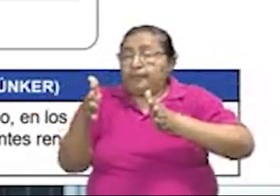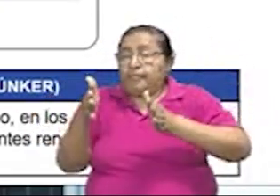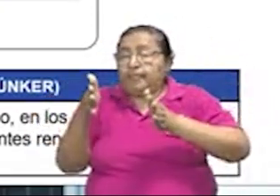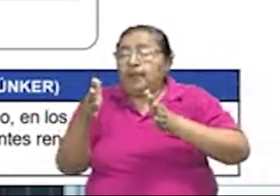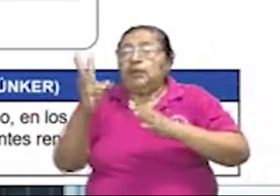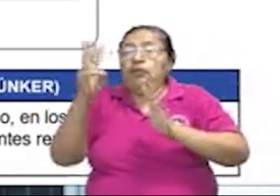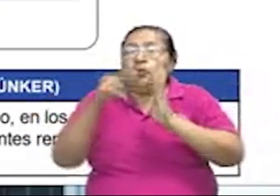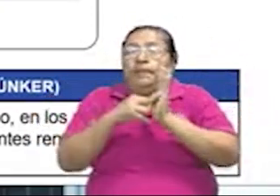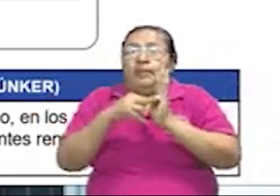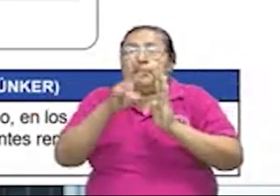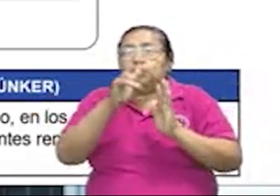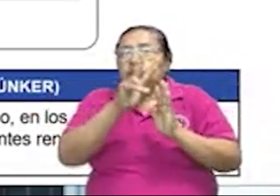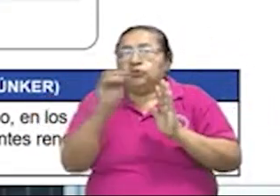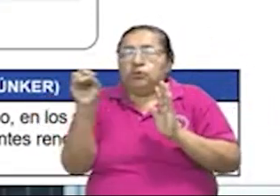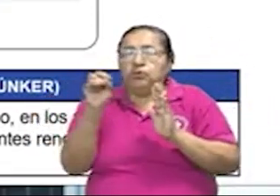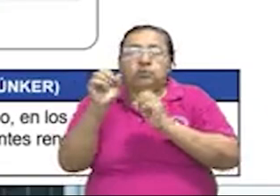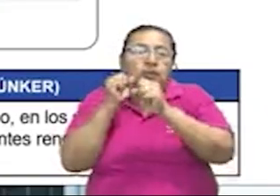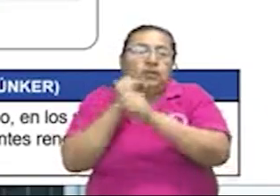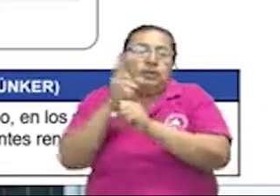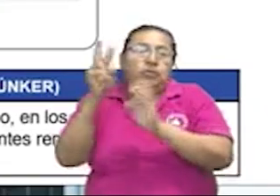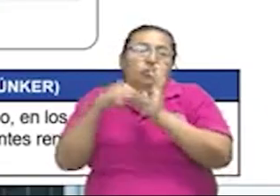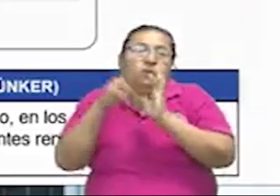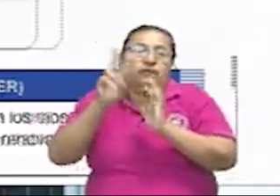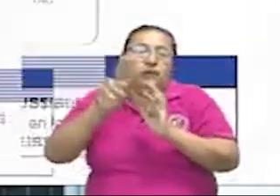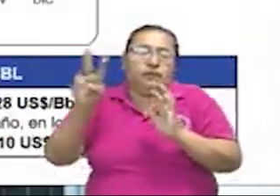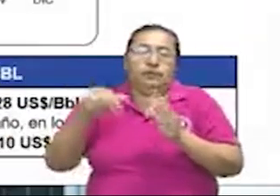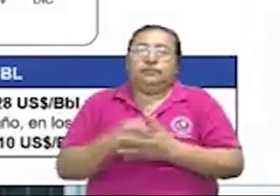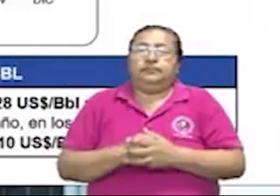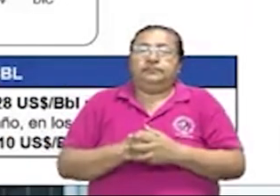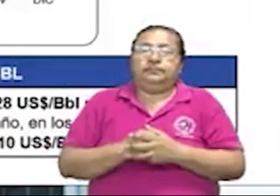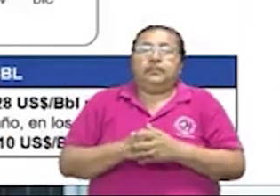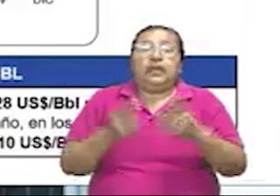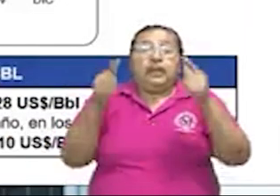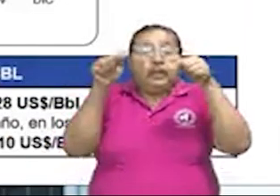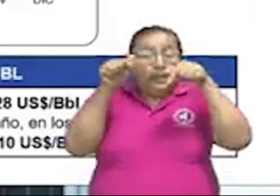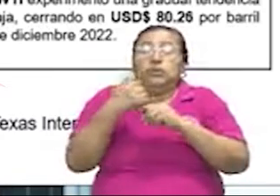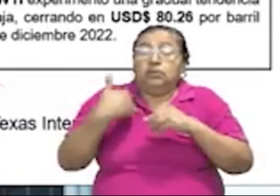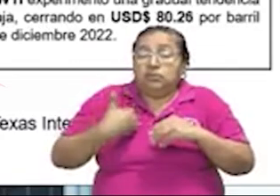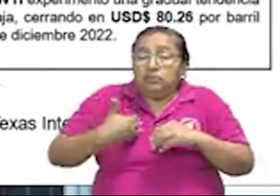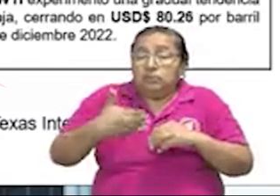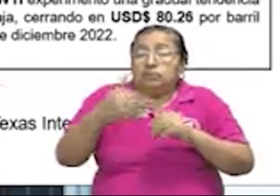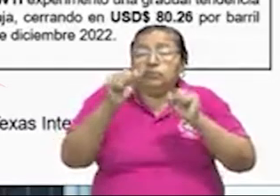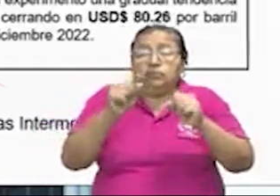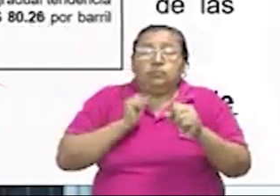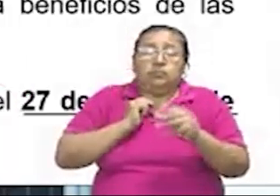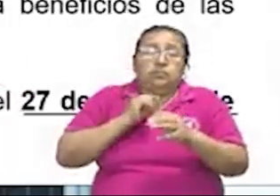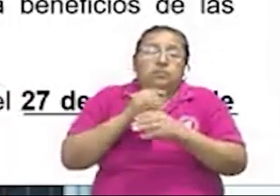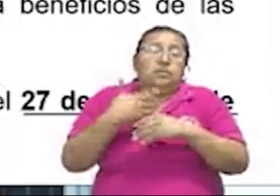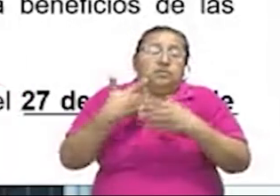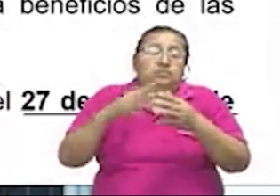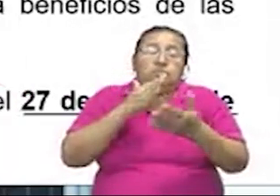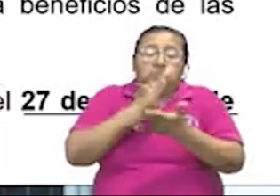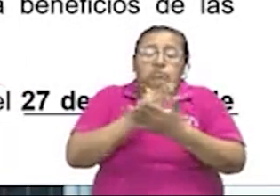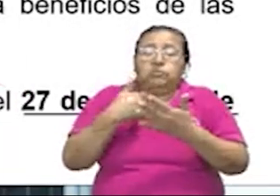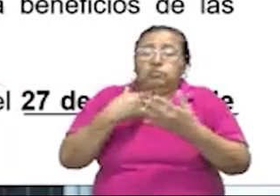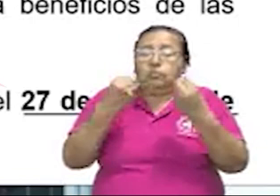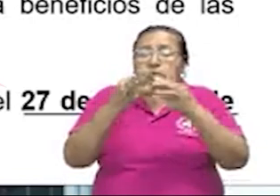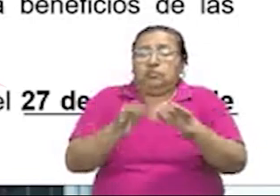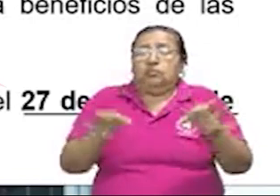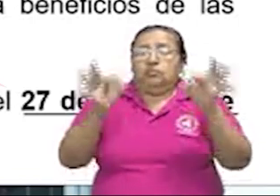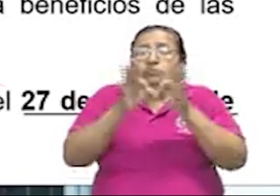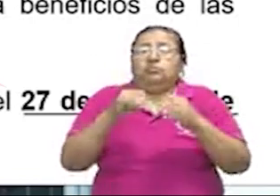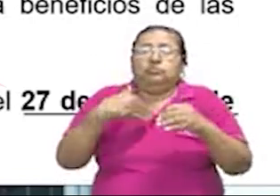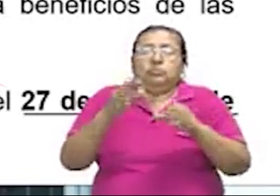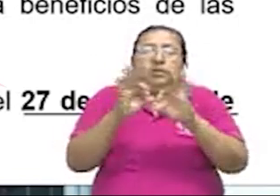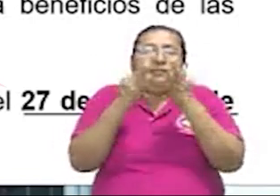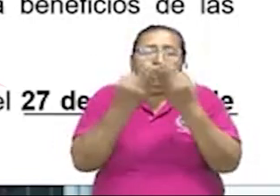pasamos a 2.200 en el año 2022. Eso es muy importante. Recordó que los precios de los combustibles se